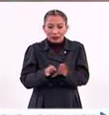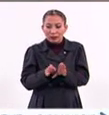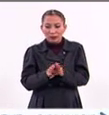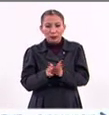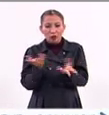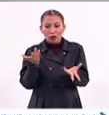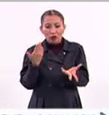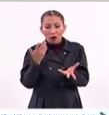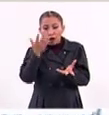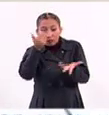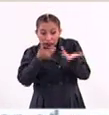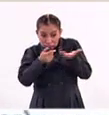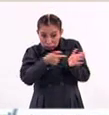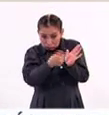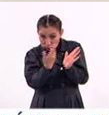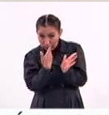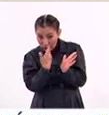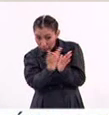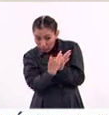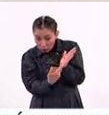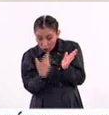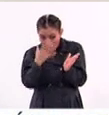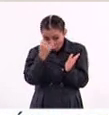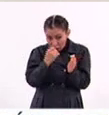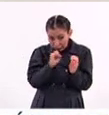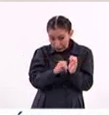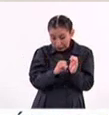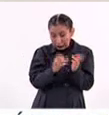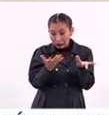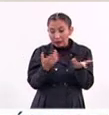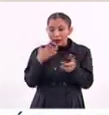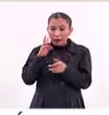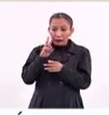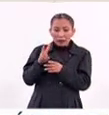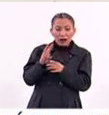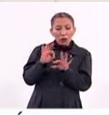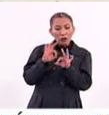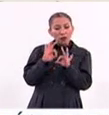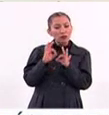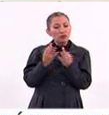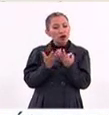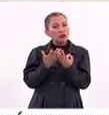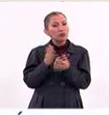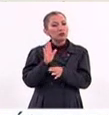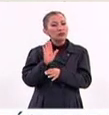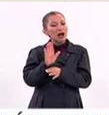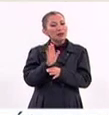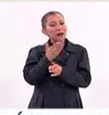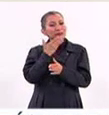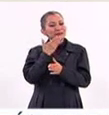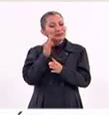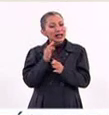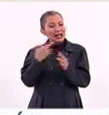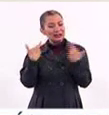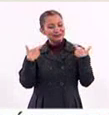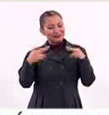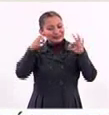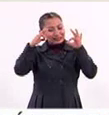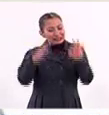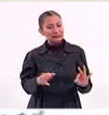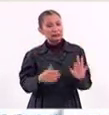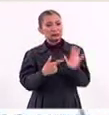como llegar a un acuerdo, ¿no? en común, y encontrarlo en la forma de la mejor manera que